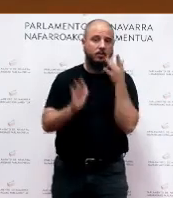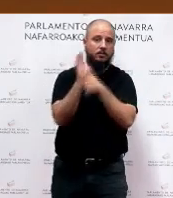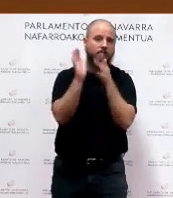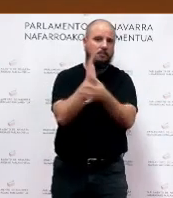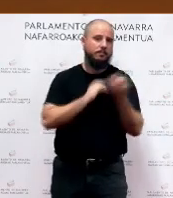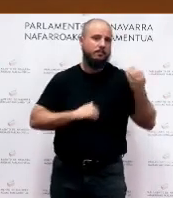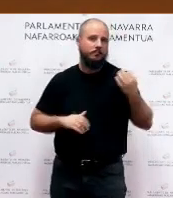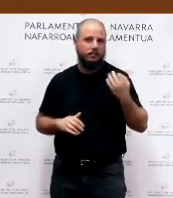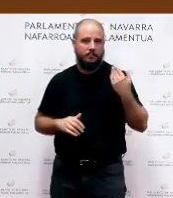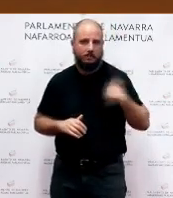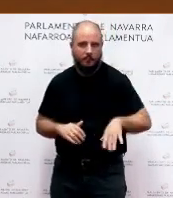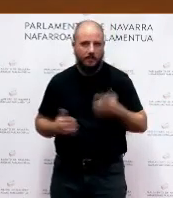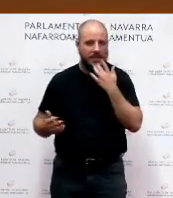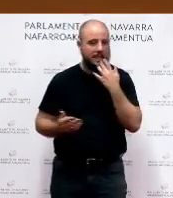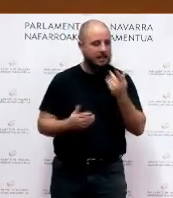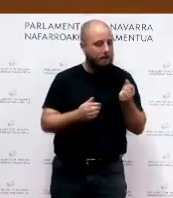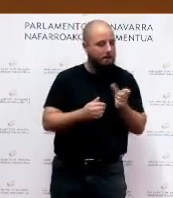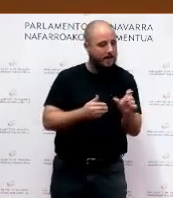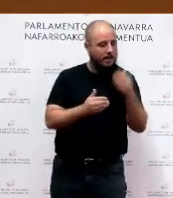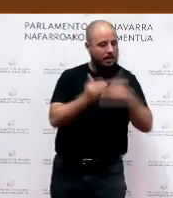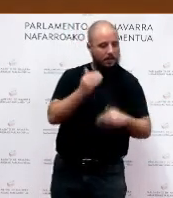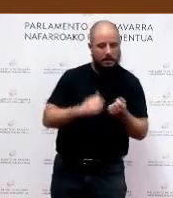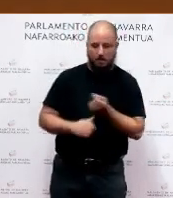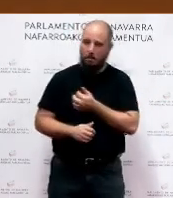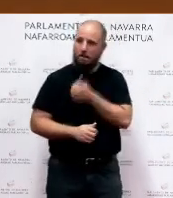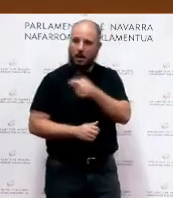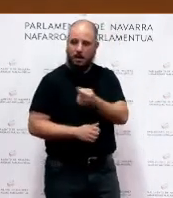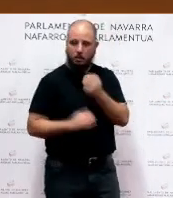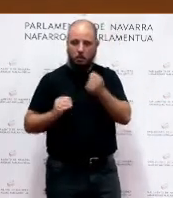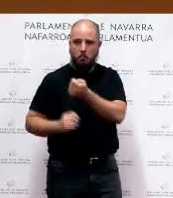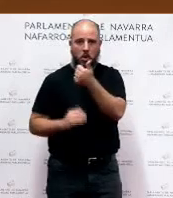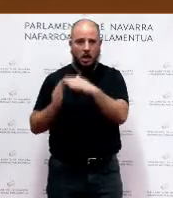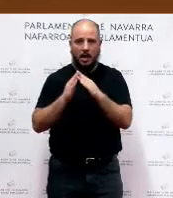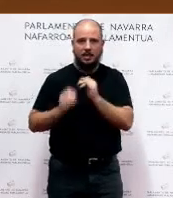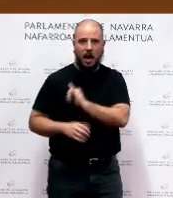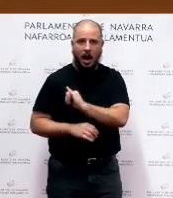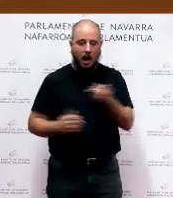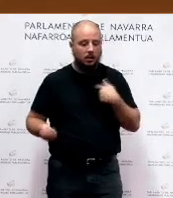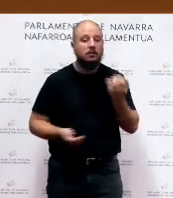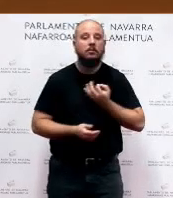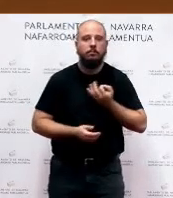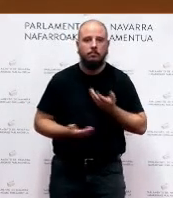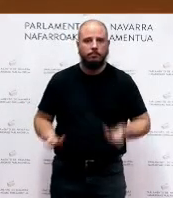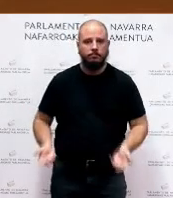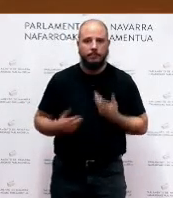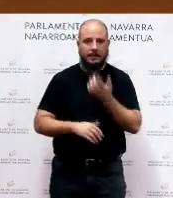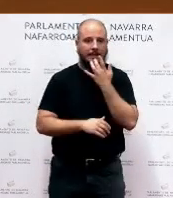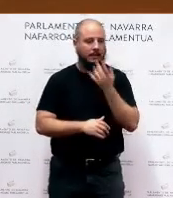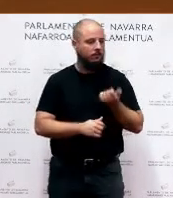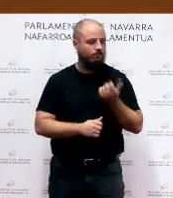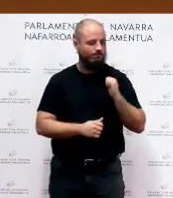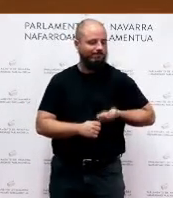hacen coincidir una limitación de precios con una escasez de oferta, que es lo que están provocando. ¿Qué ocurre? Que quienes tienen mayores ingresos